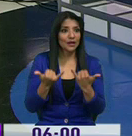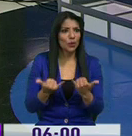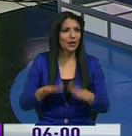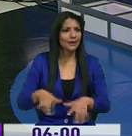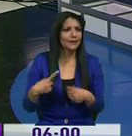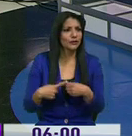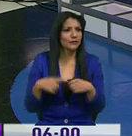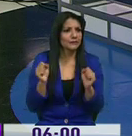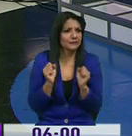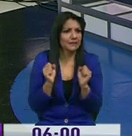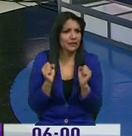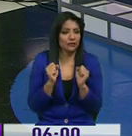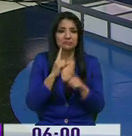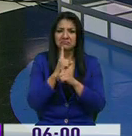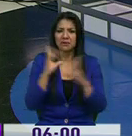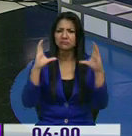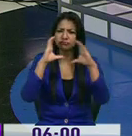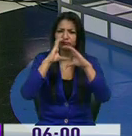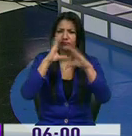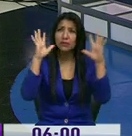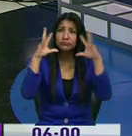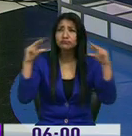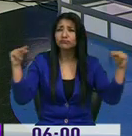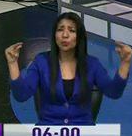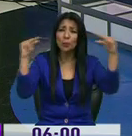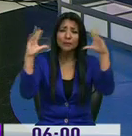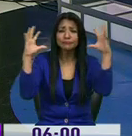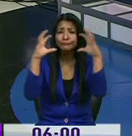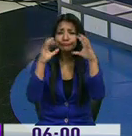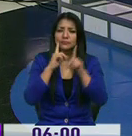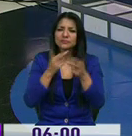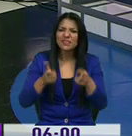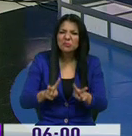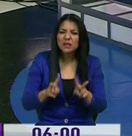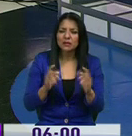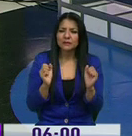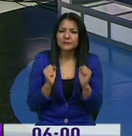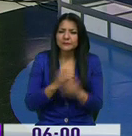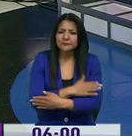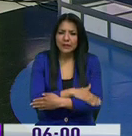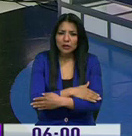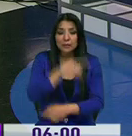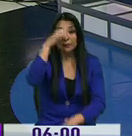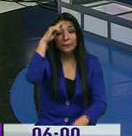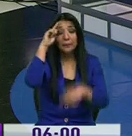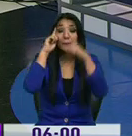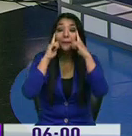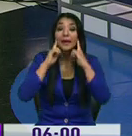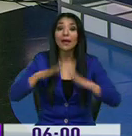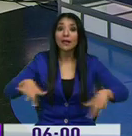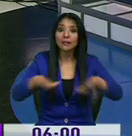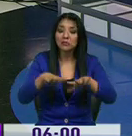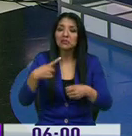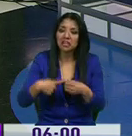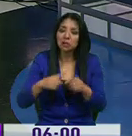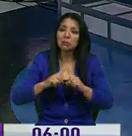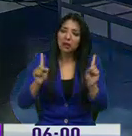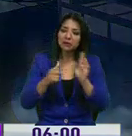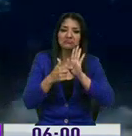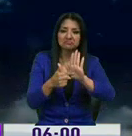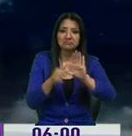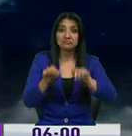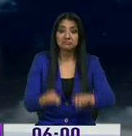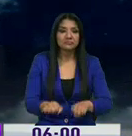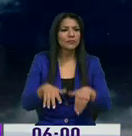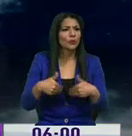capital oscuritos oscurito fríos verano extraño pero verano al fin y al cabo en pantalla usted puede ver